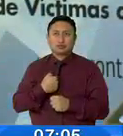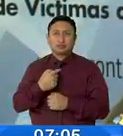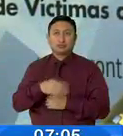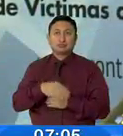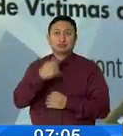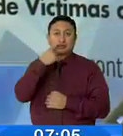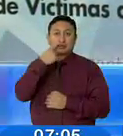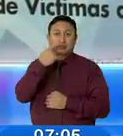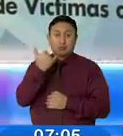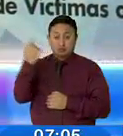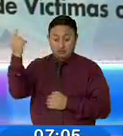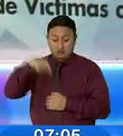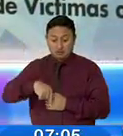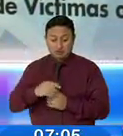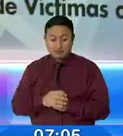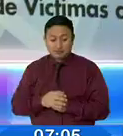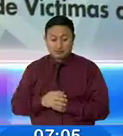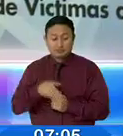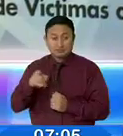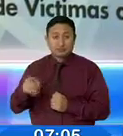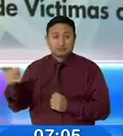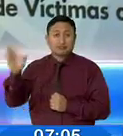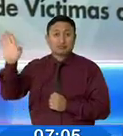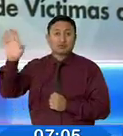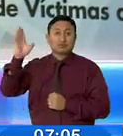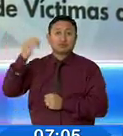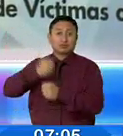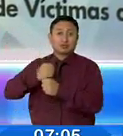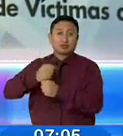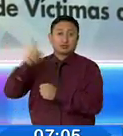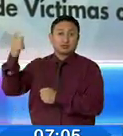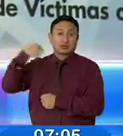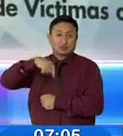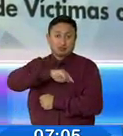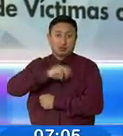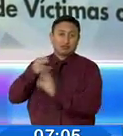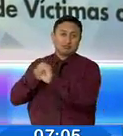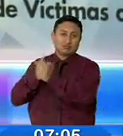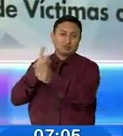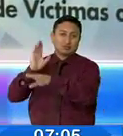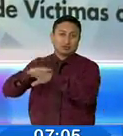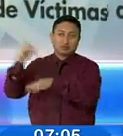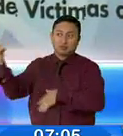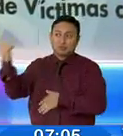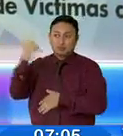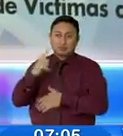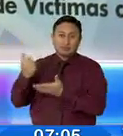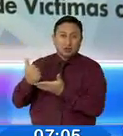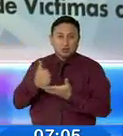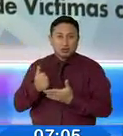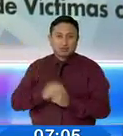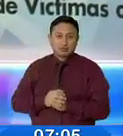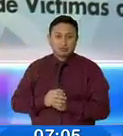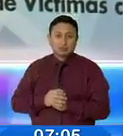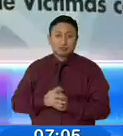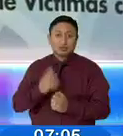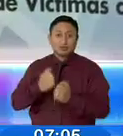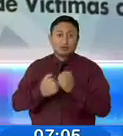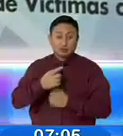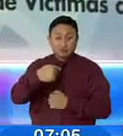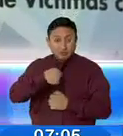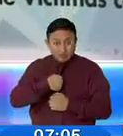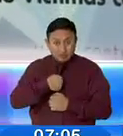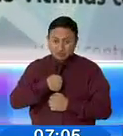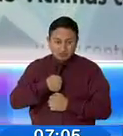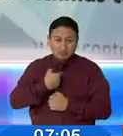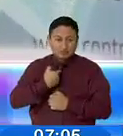están acá en este momento. Ellos también renunciaron a sus trabajos por estar conmigo. No fue solo para mí este impacto, sino